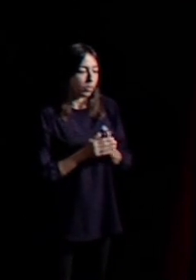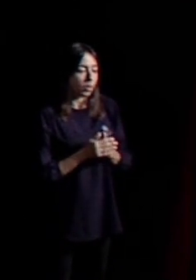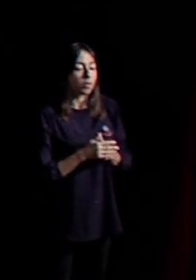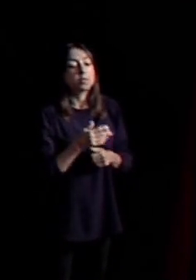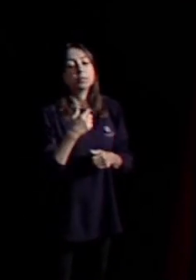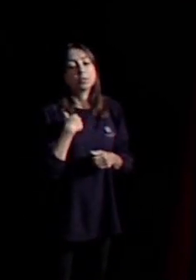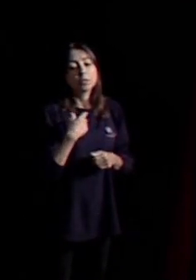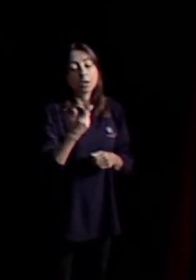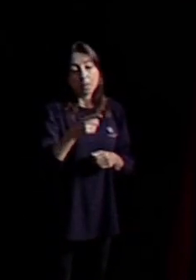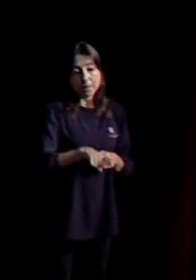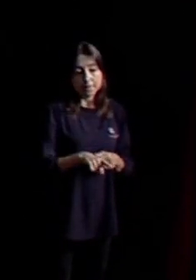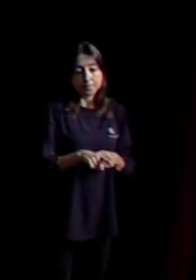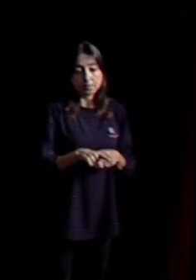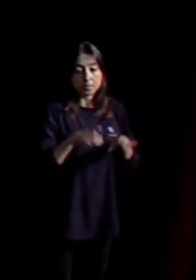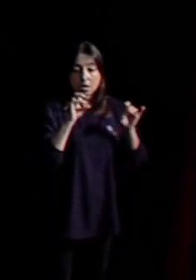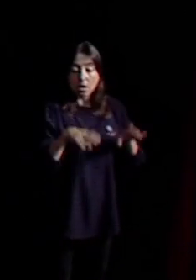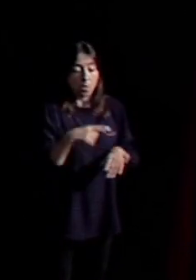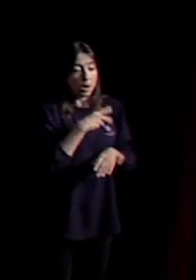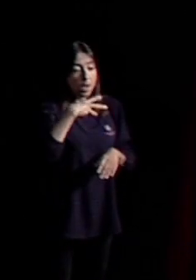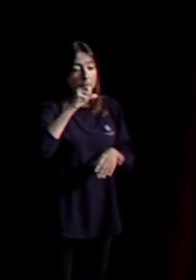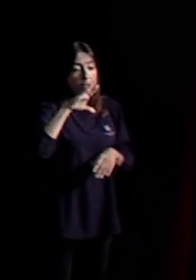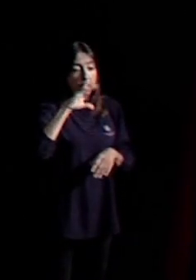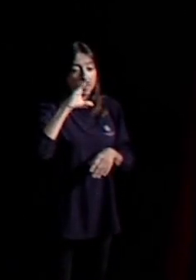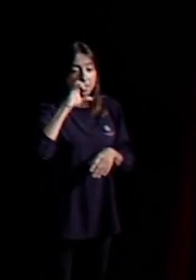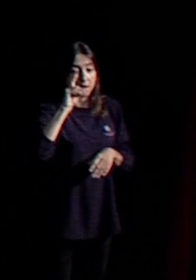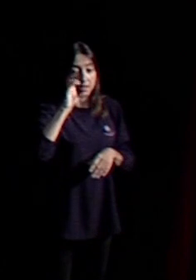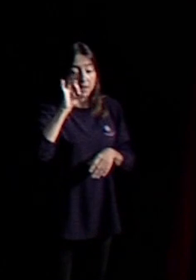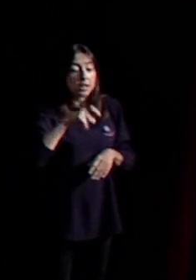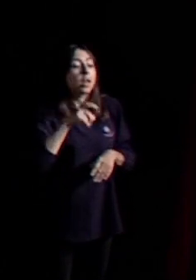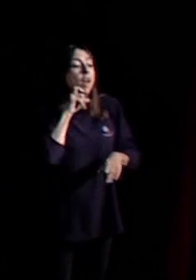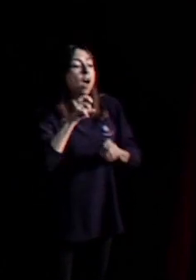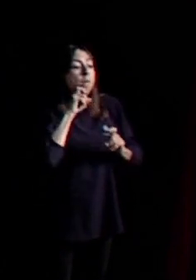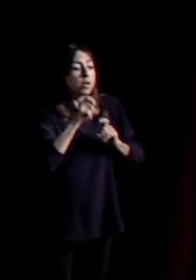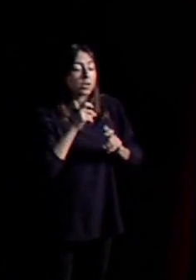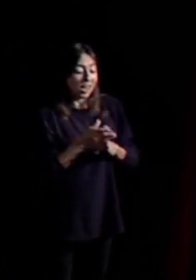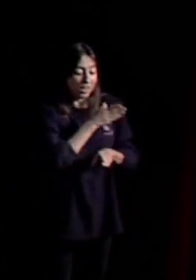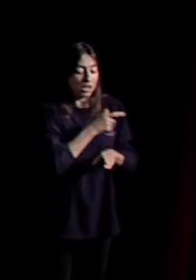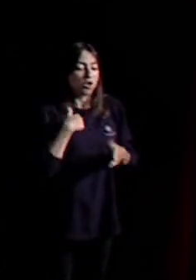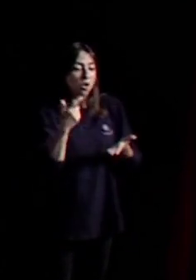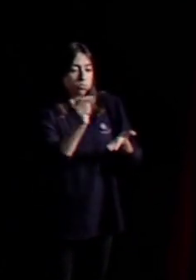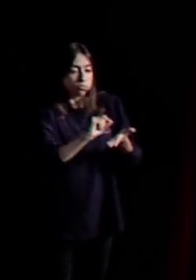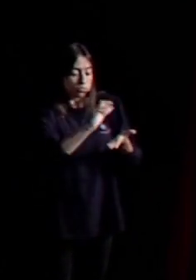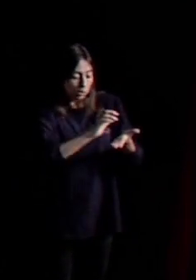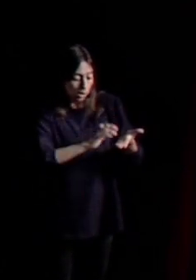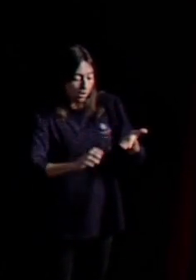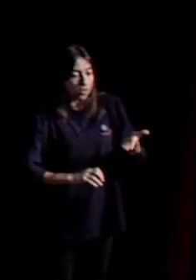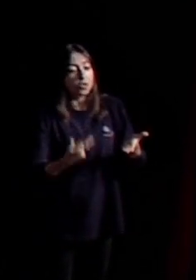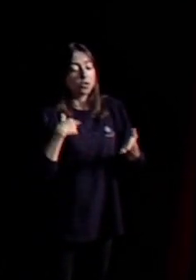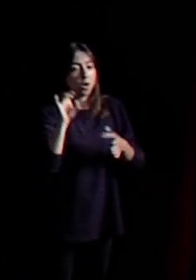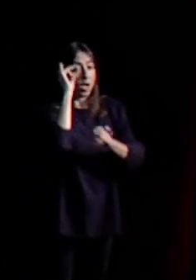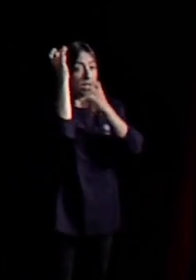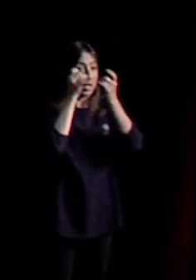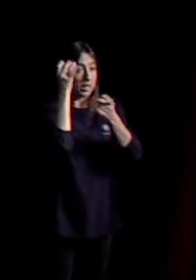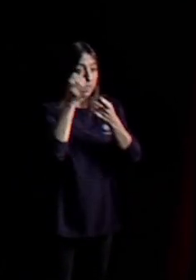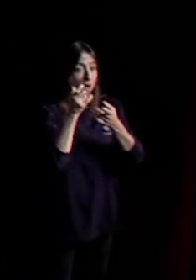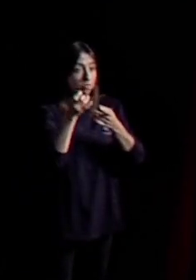Yo también me pasa como a Mercedes, la periodista ponente antes, yo voy escribiendo según me van viniendo la idea y